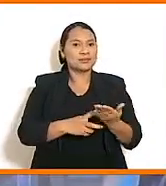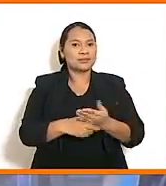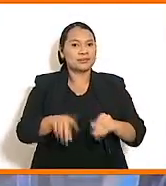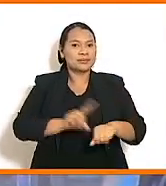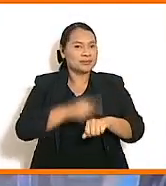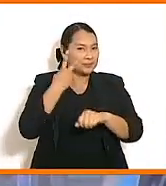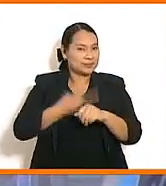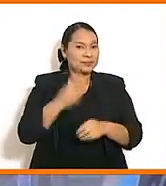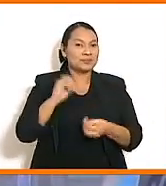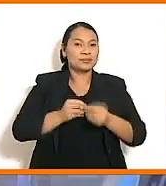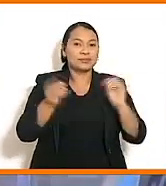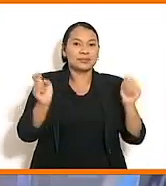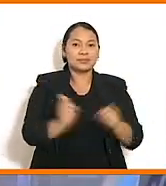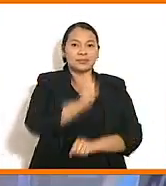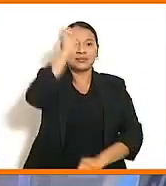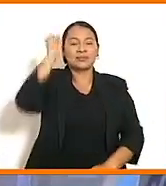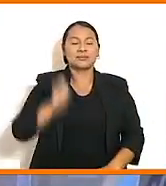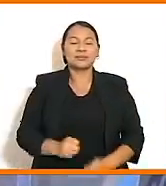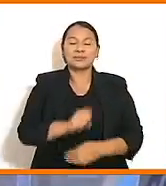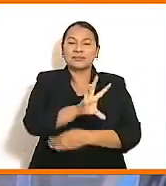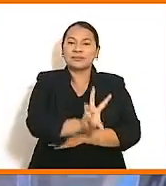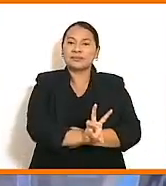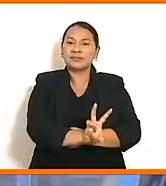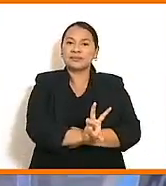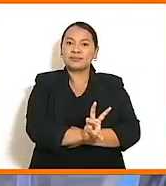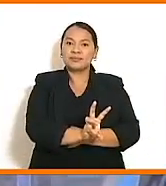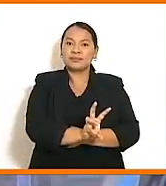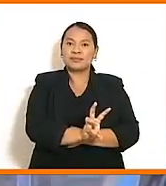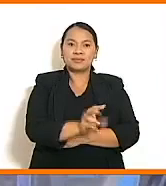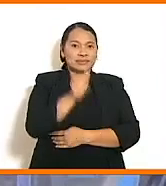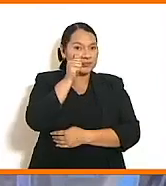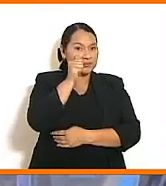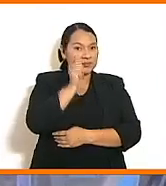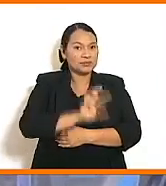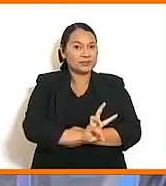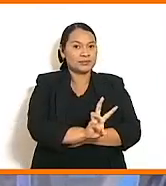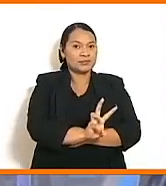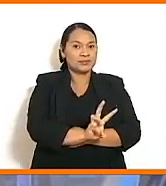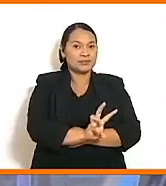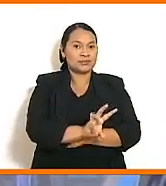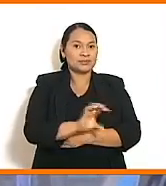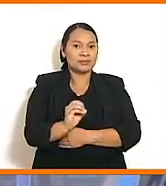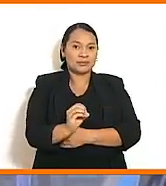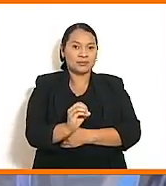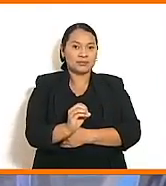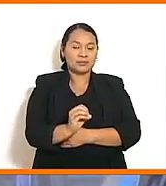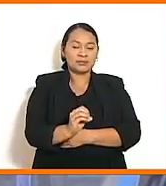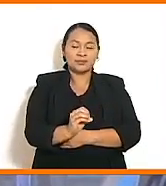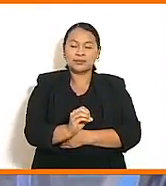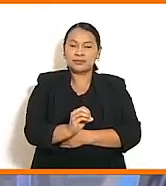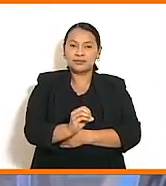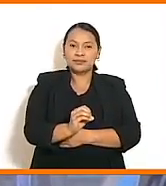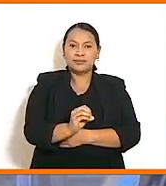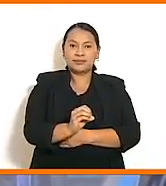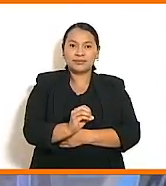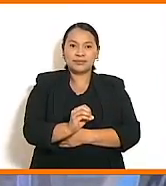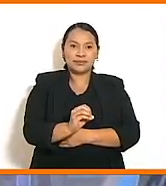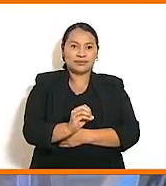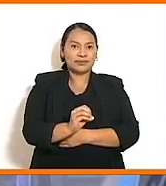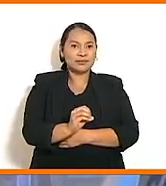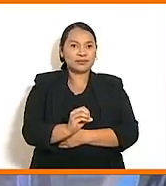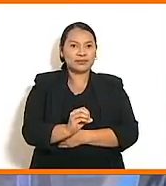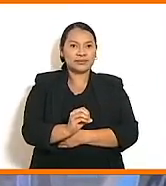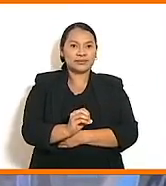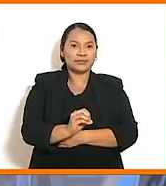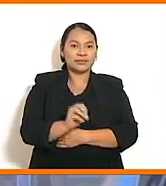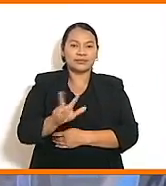dígito ganador y este es el 6. Segundo dígito, atentos. Este es el 0. Tercer y decisivo dígito ganador.